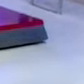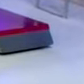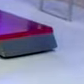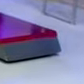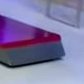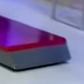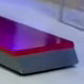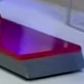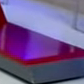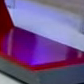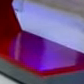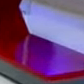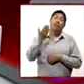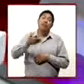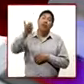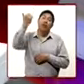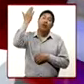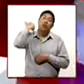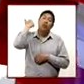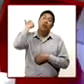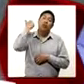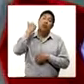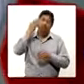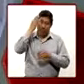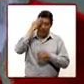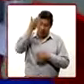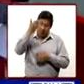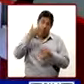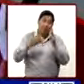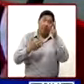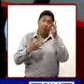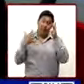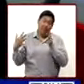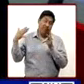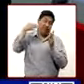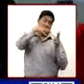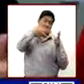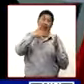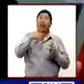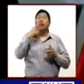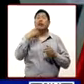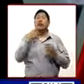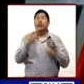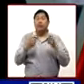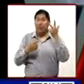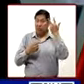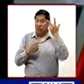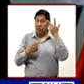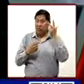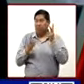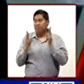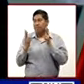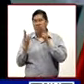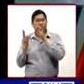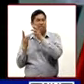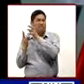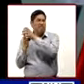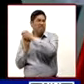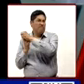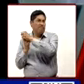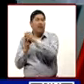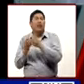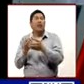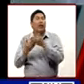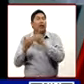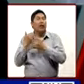Hablamos del triple linchamiento en Ibirgarzama. A ver, surgen nuevos datos. Se hablaba primero de un intento de secuestro, de un intento de robo. Lo cierto es que